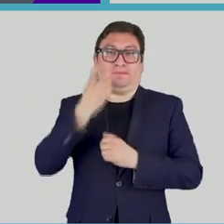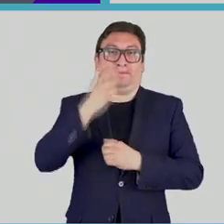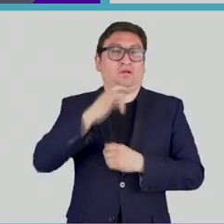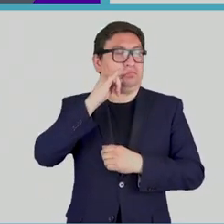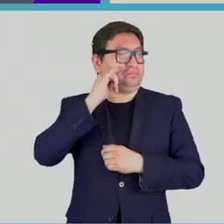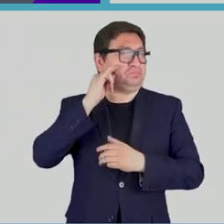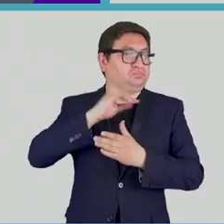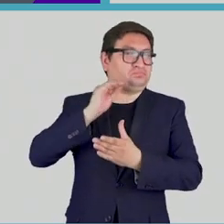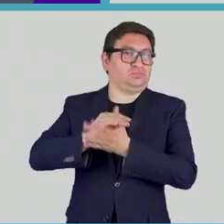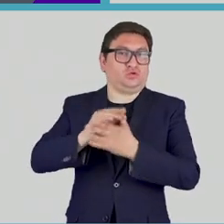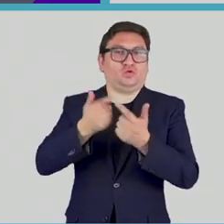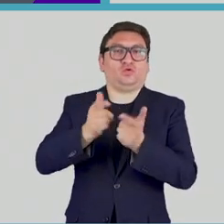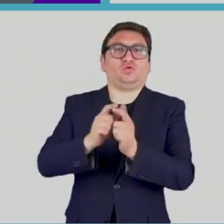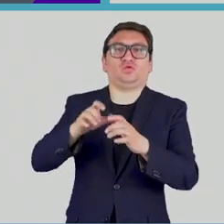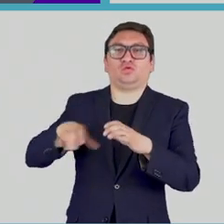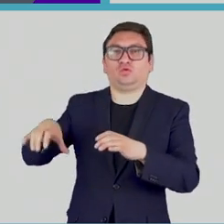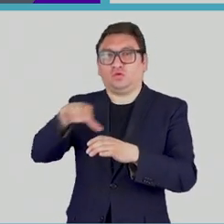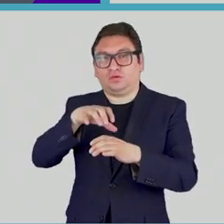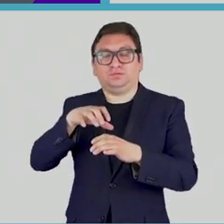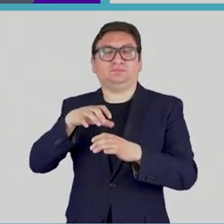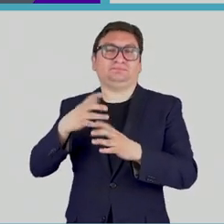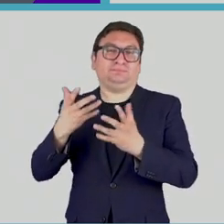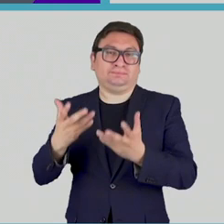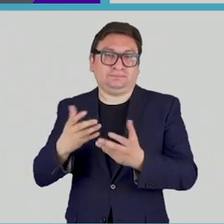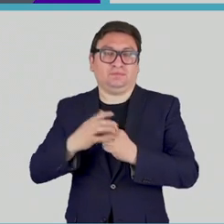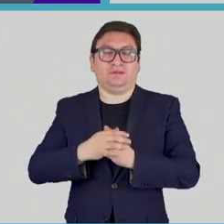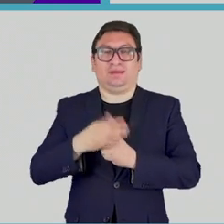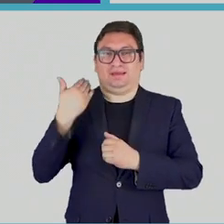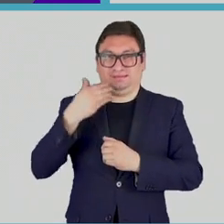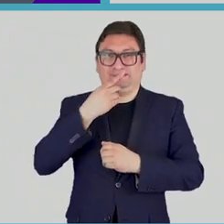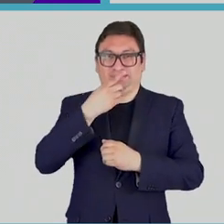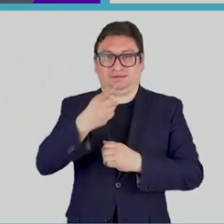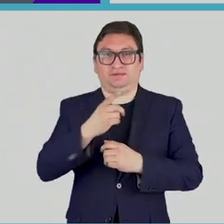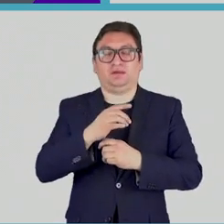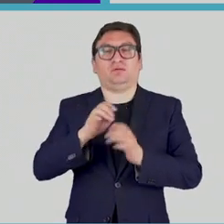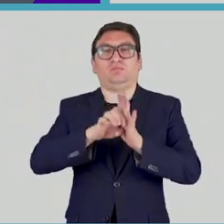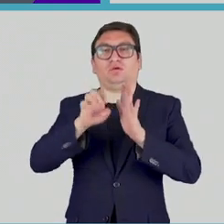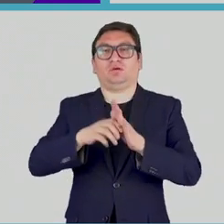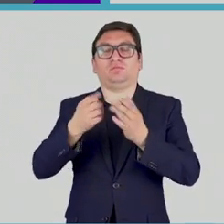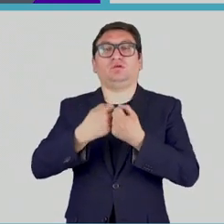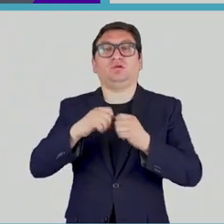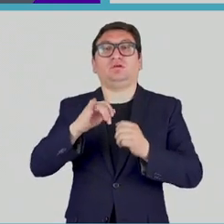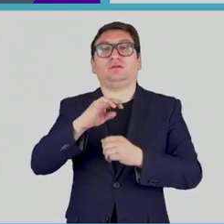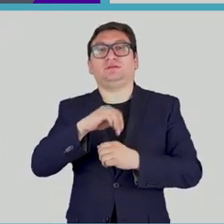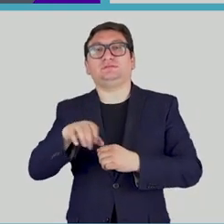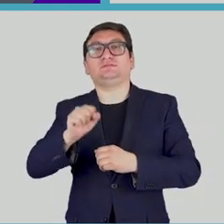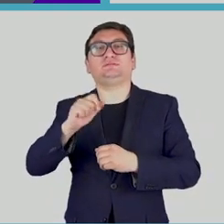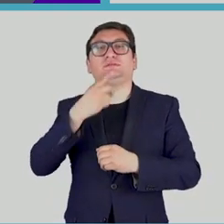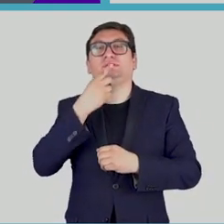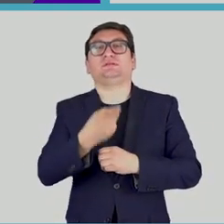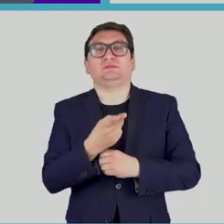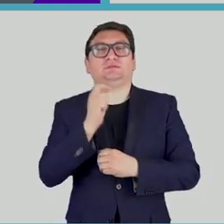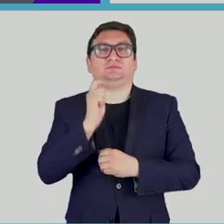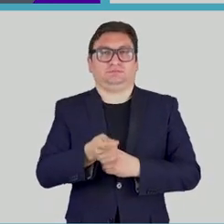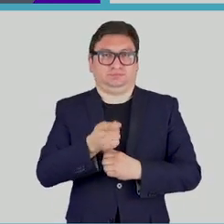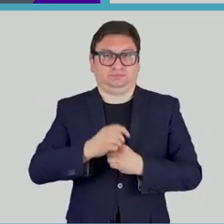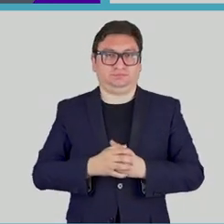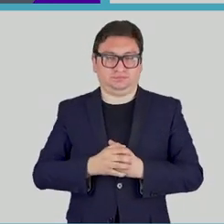de visibilidad por cualquier minoría justo como decía Aylin se debe a